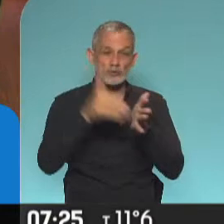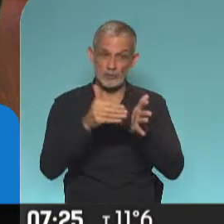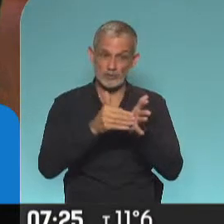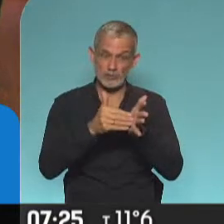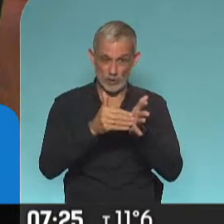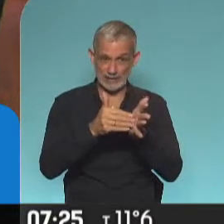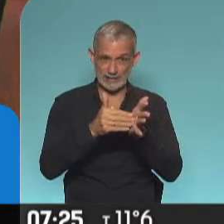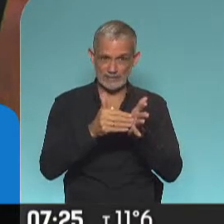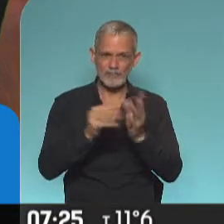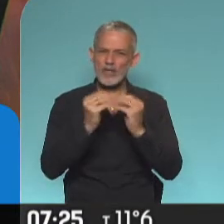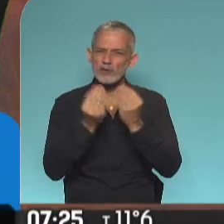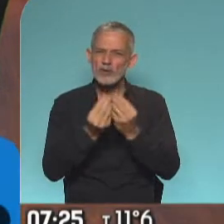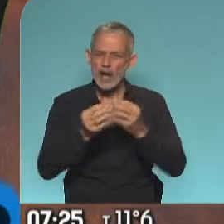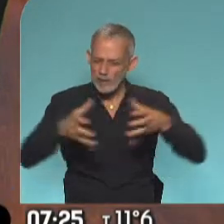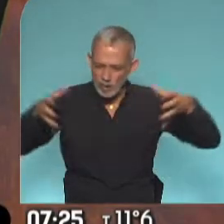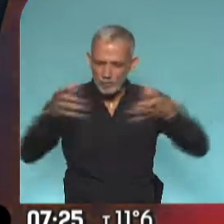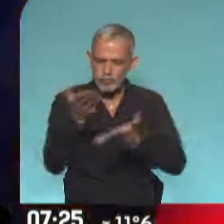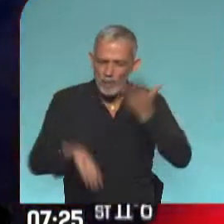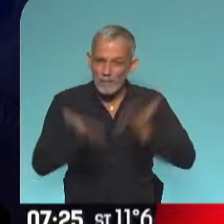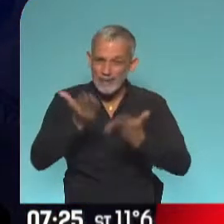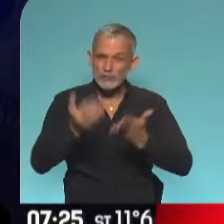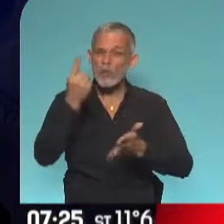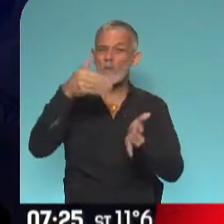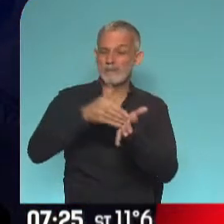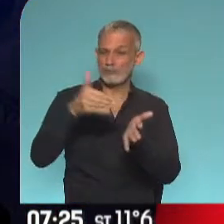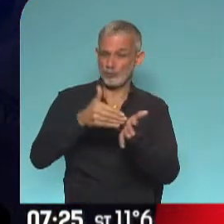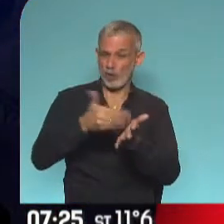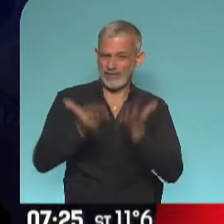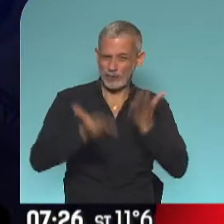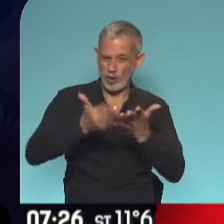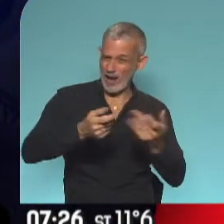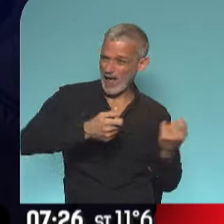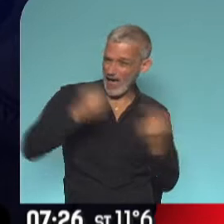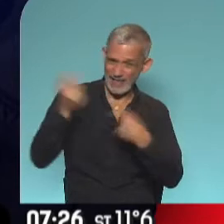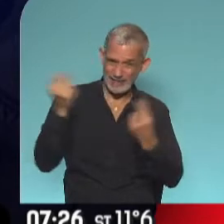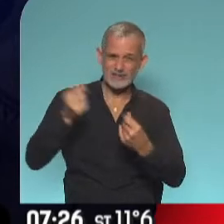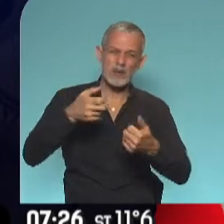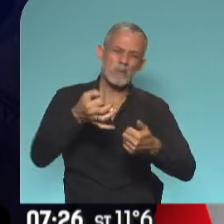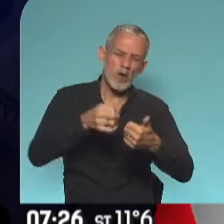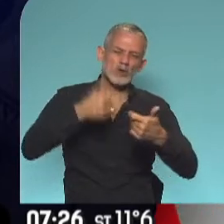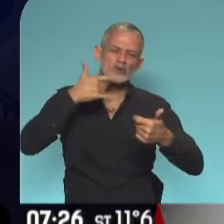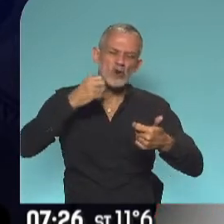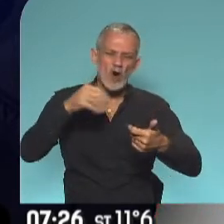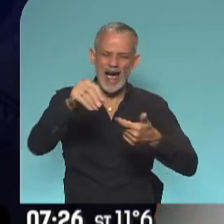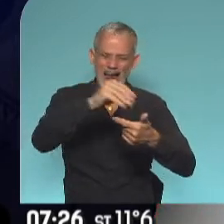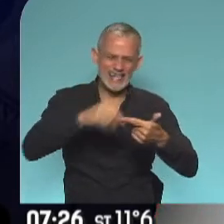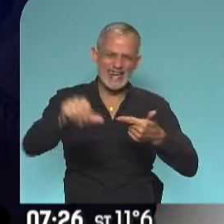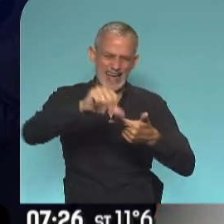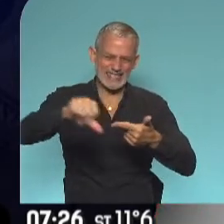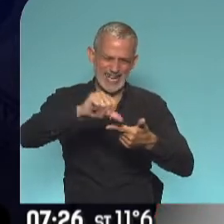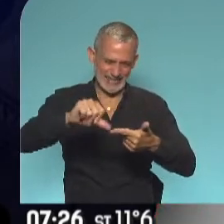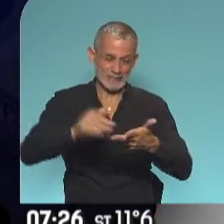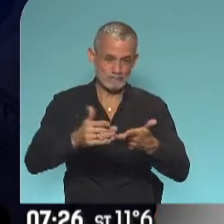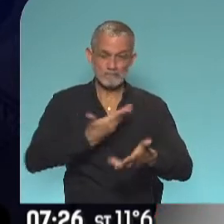$588 millones. Que esto es más de 1 millón de toneladas. Tiene que ver con poroto de soja, harina, aceite.